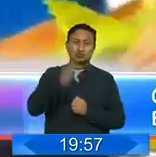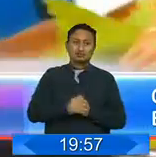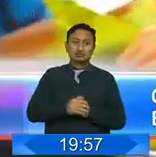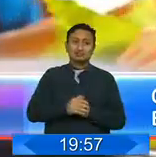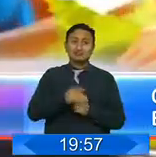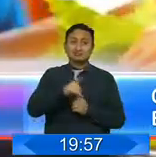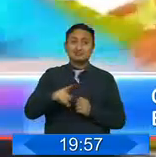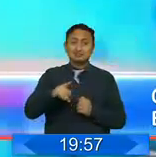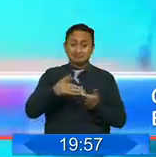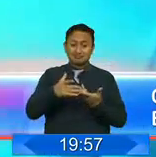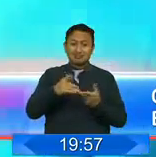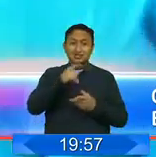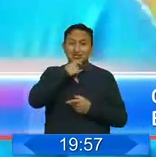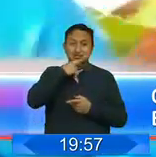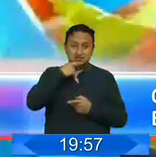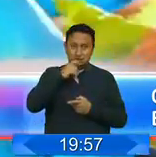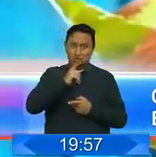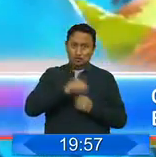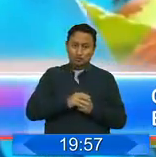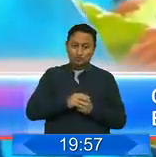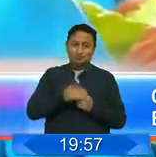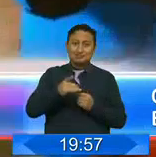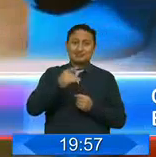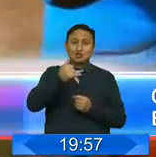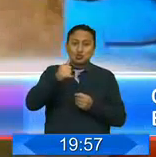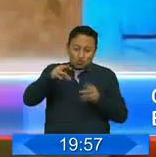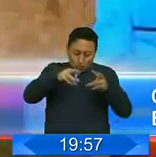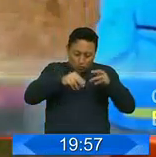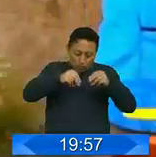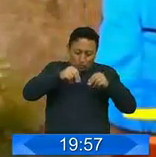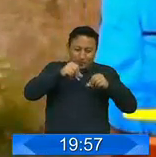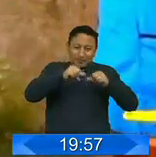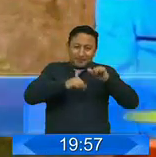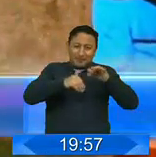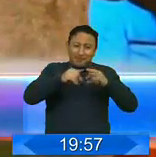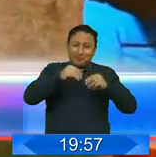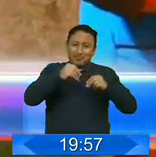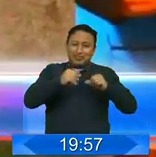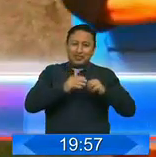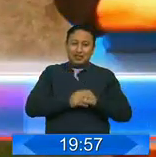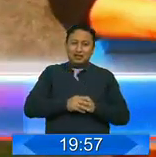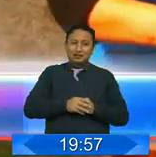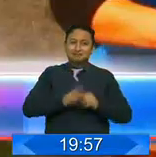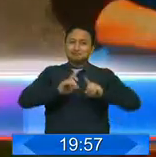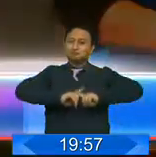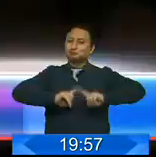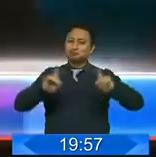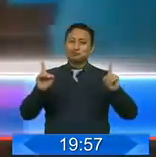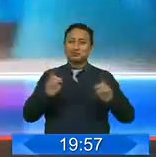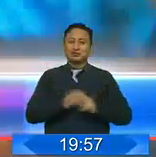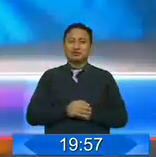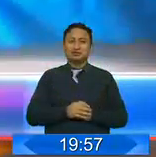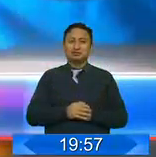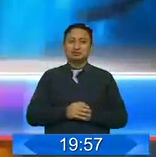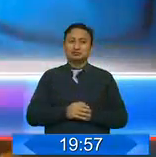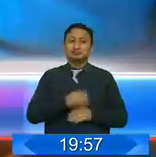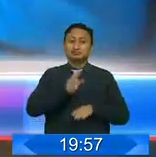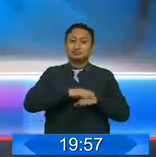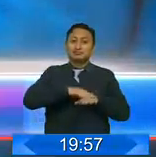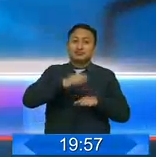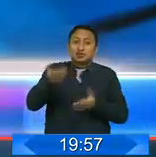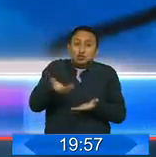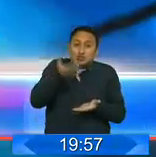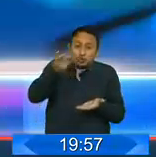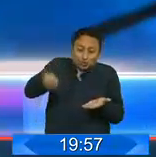cerdo se seque en la cocción. Lo jugoso de este platillo es lo que hace la diferencia. Por el caldillo,